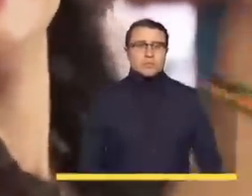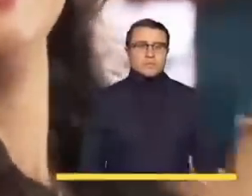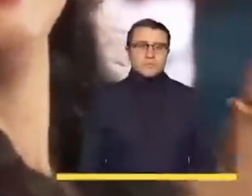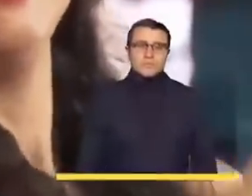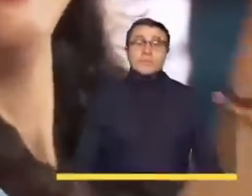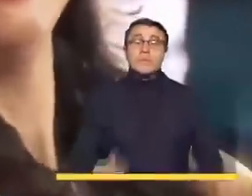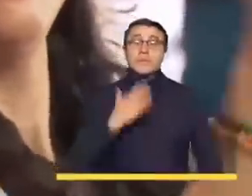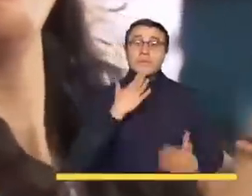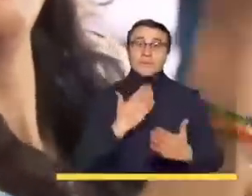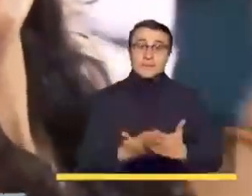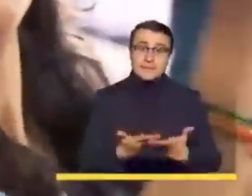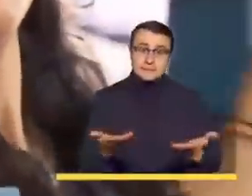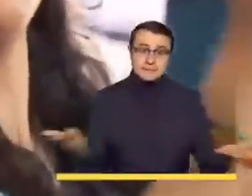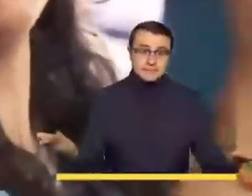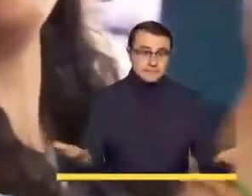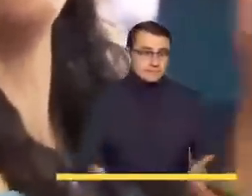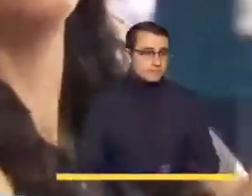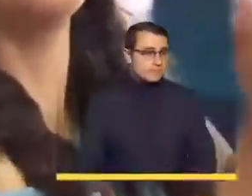Muchas gracias.